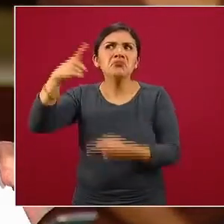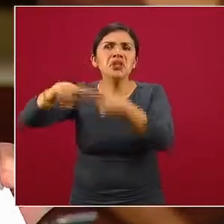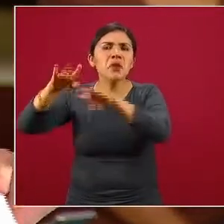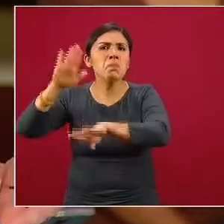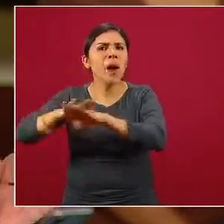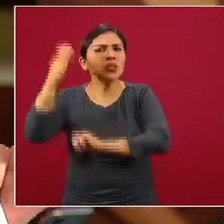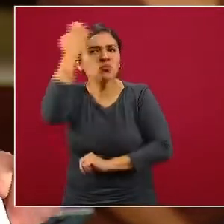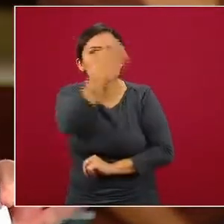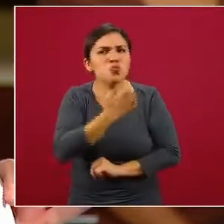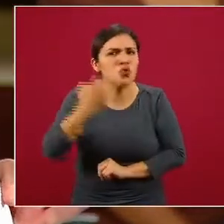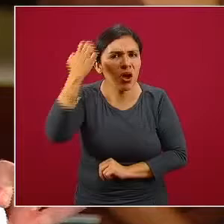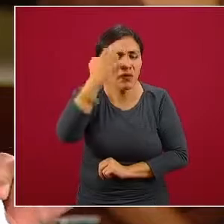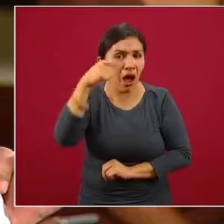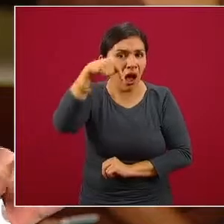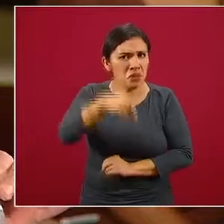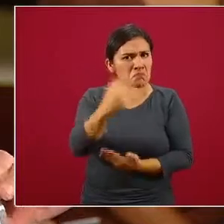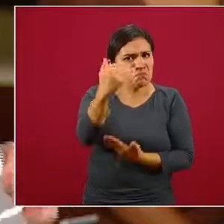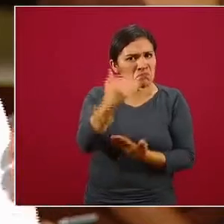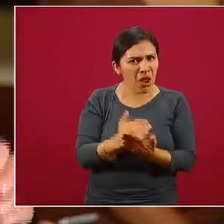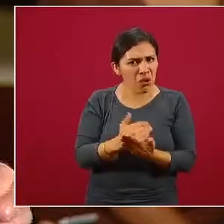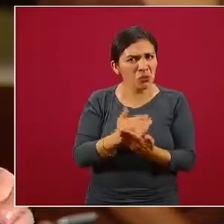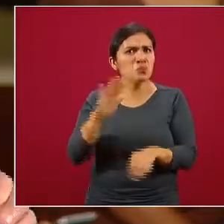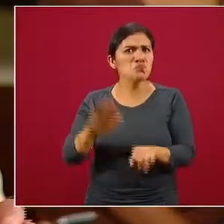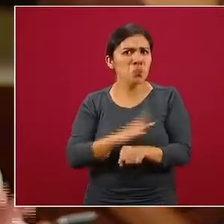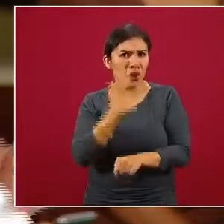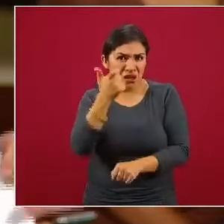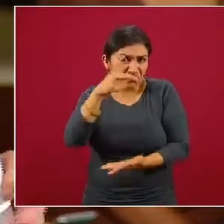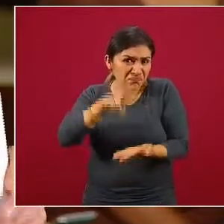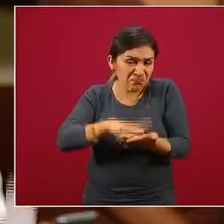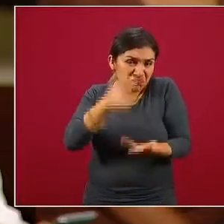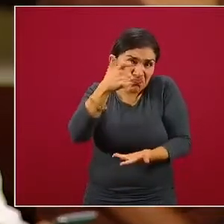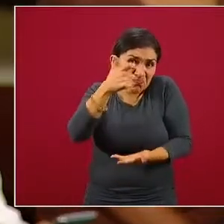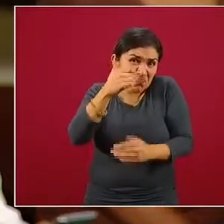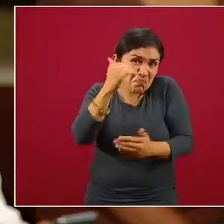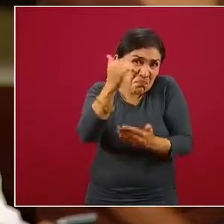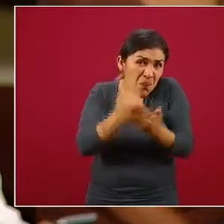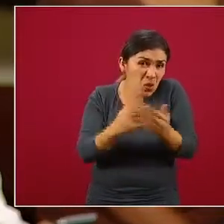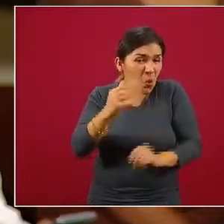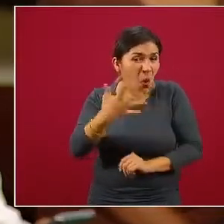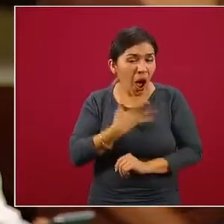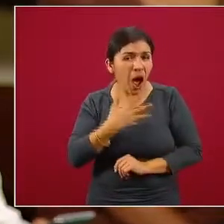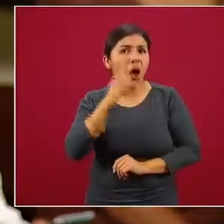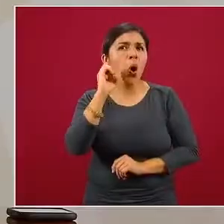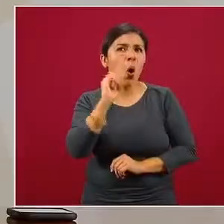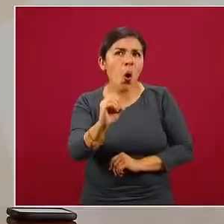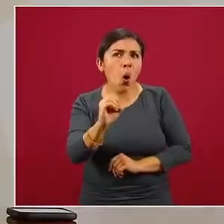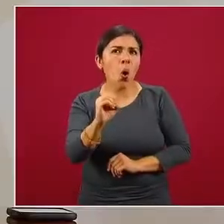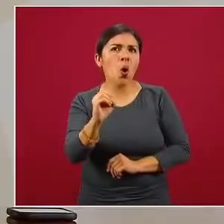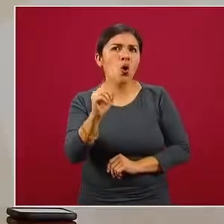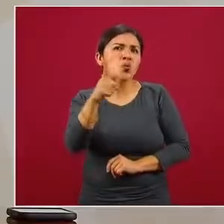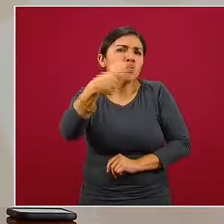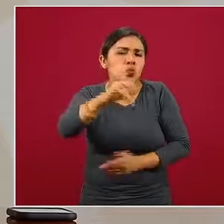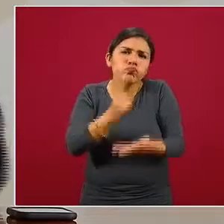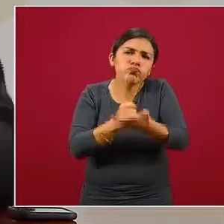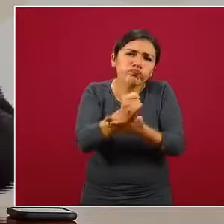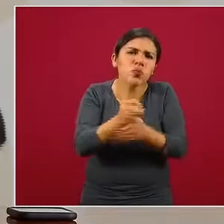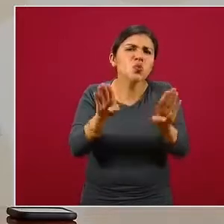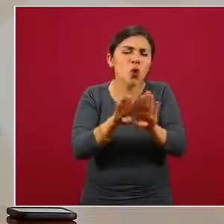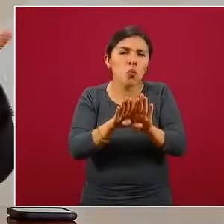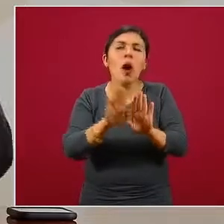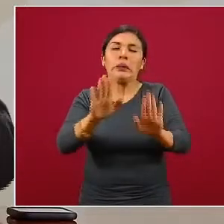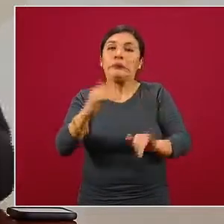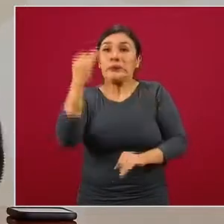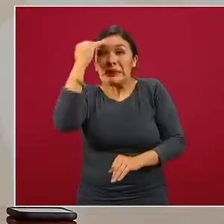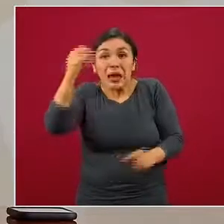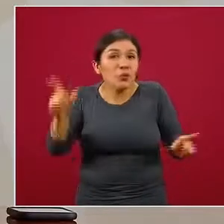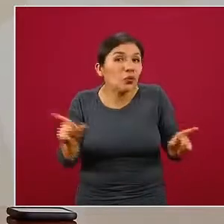cuestión de decisión técnica? Es correcto. Y voy a explicar, pero no tiene que estar tan largo. Queda muy poquito tiempo, dudo que en 1 minuto le pueda explicar, pero se lo